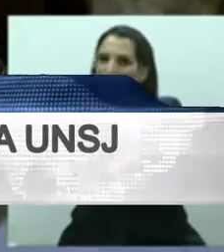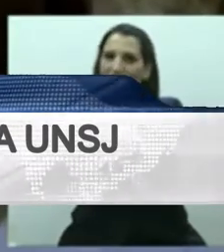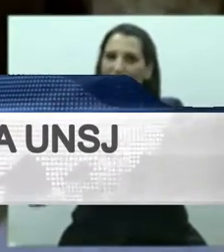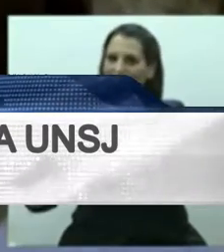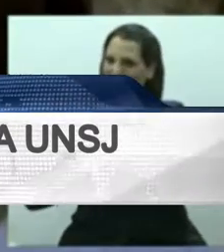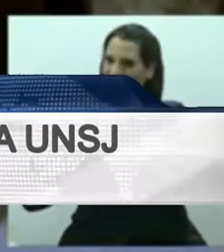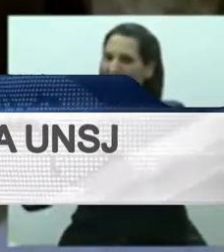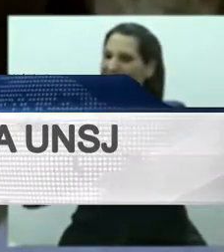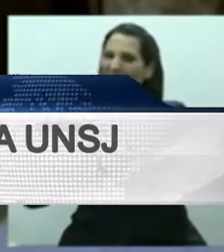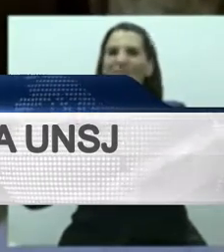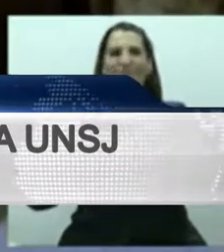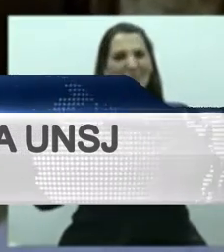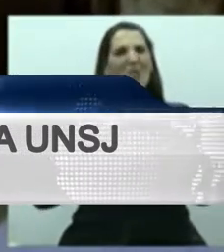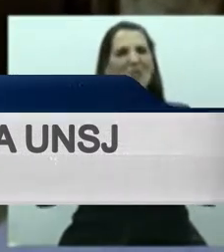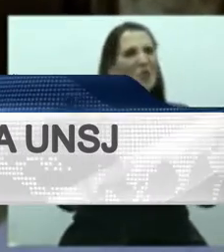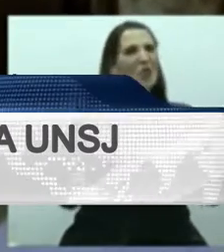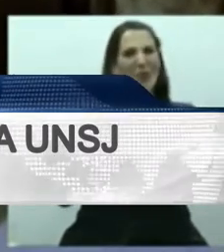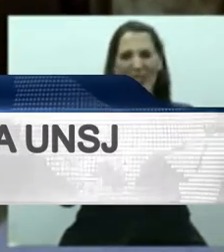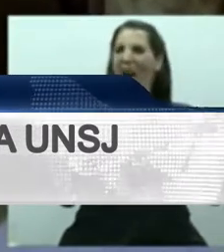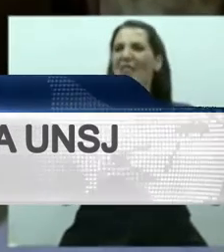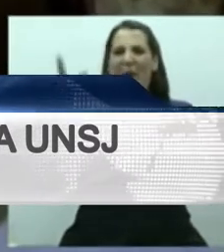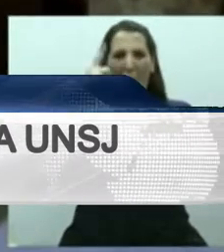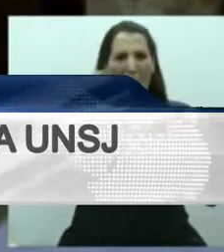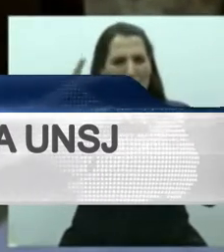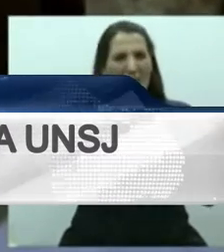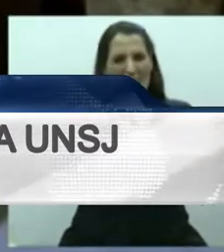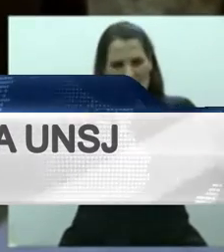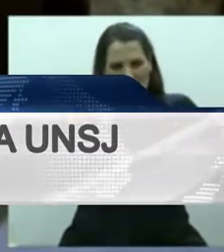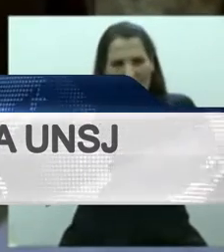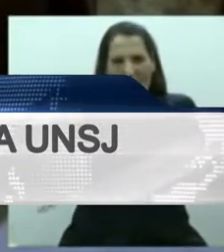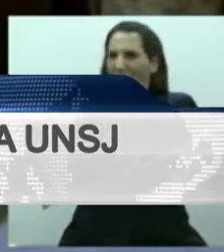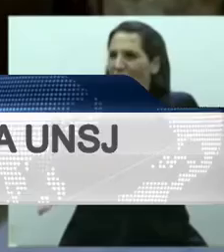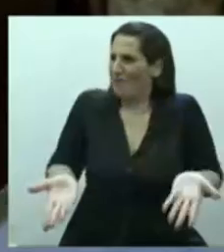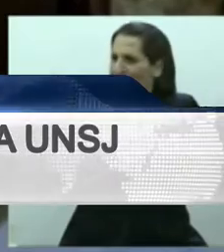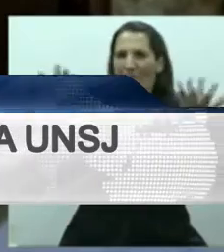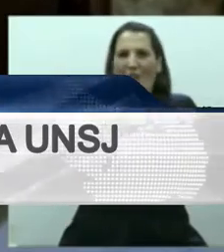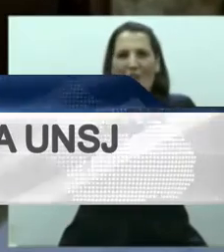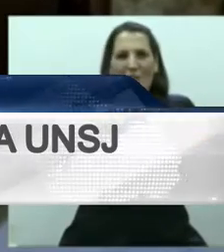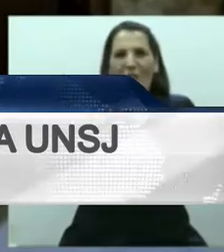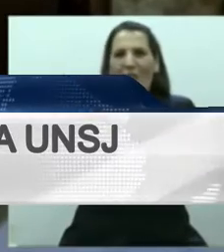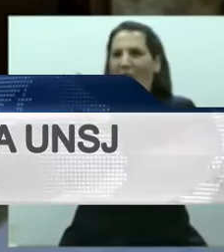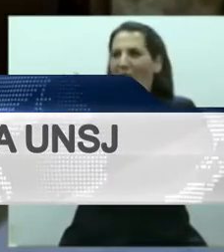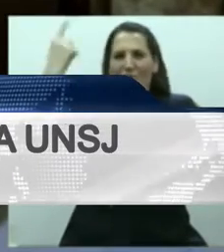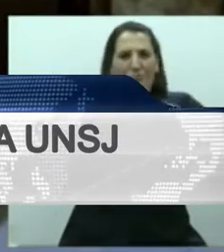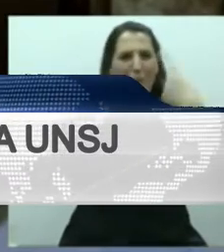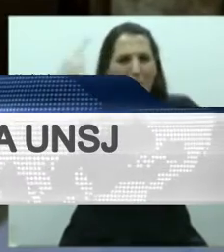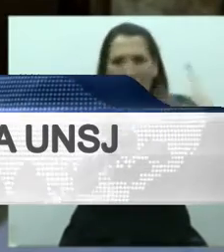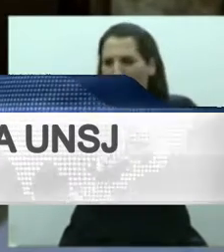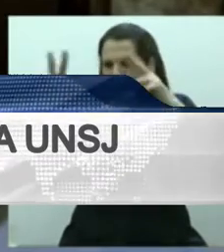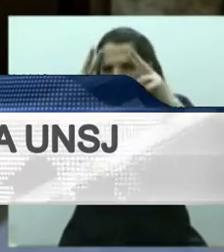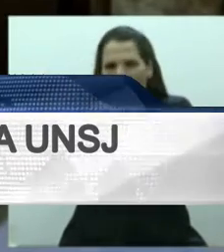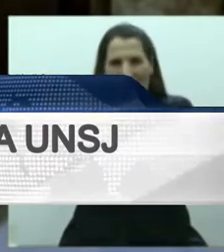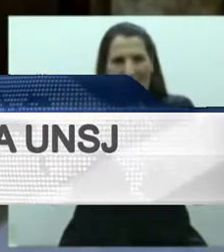hay la ley marca, pero después en la reglamentación y en la práctica, con otras